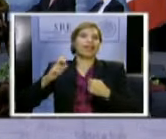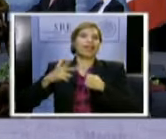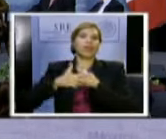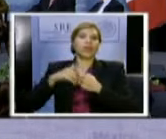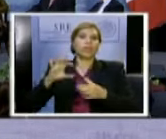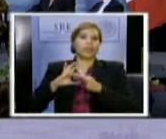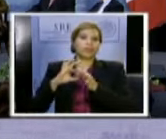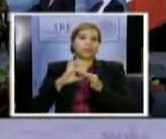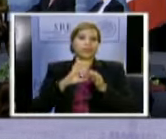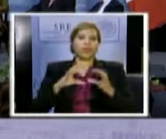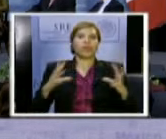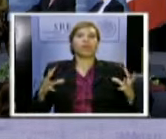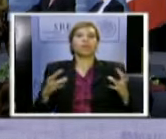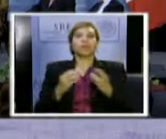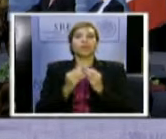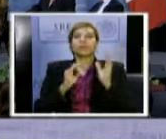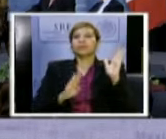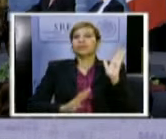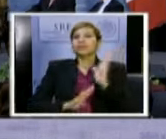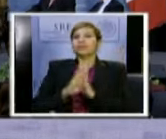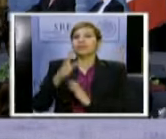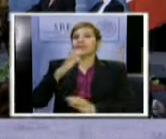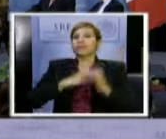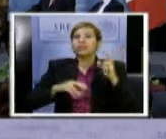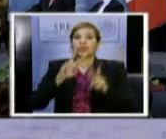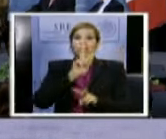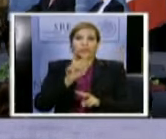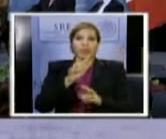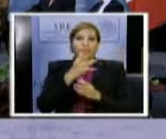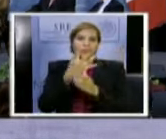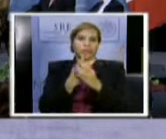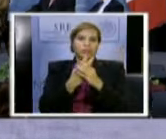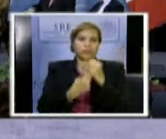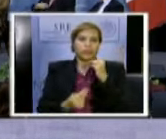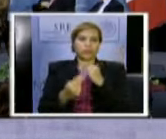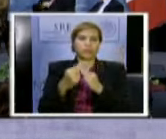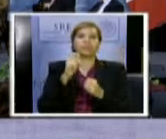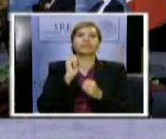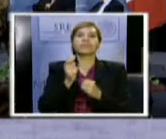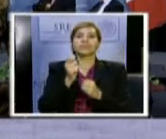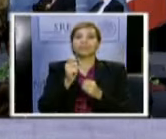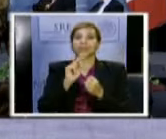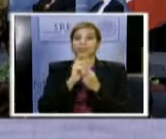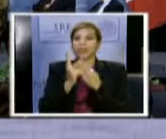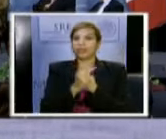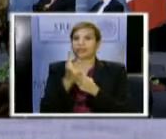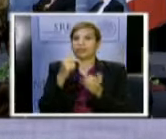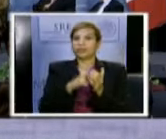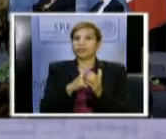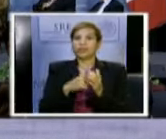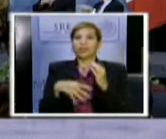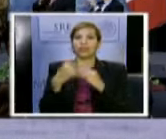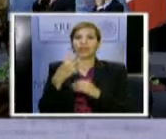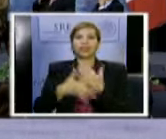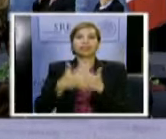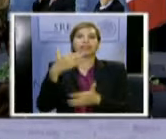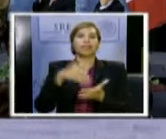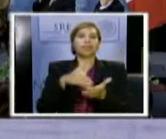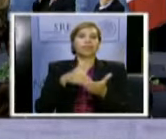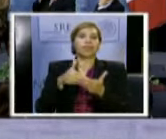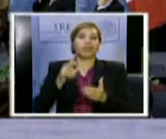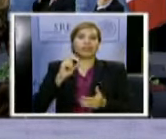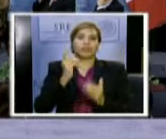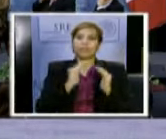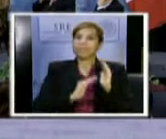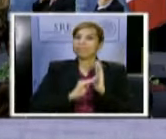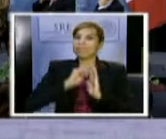juntos. Si miramos el crecimiento del comercio bilateral solo en 2014, alrededor de 15,000 millones de dólares, esta cifra